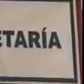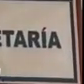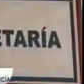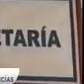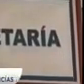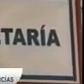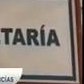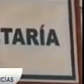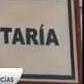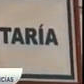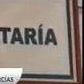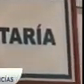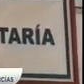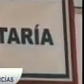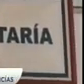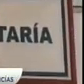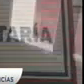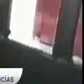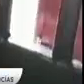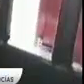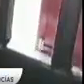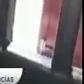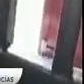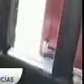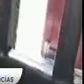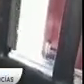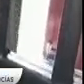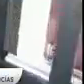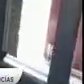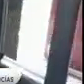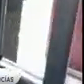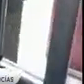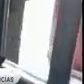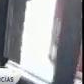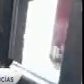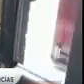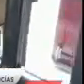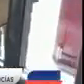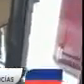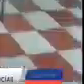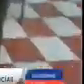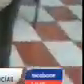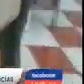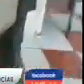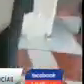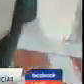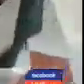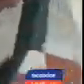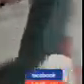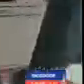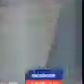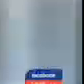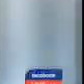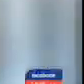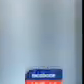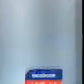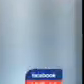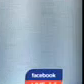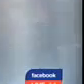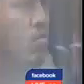La Fiscalía General pide que continúen detenidos los presuntos involucrados en el asesinato de tres policías en Santa Ana.